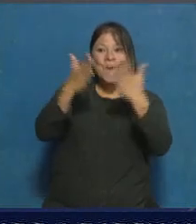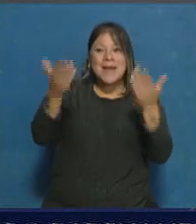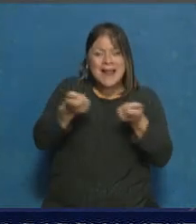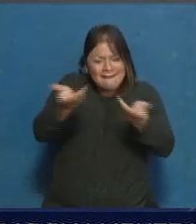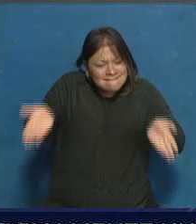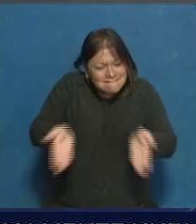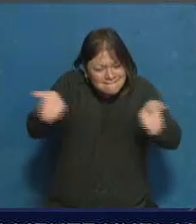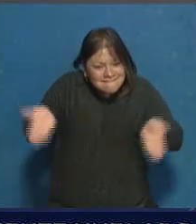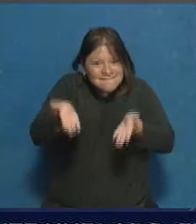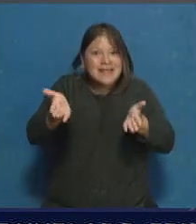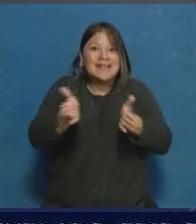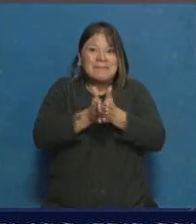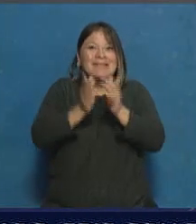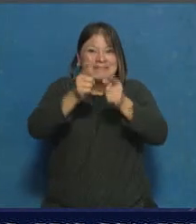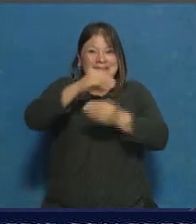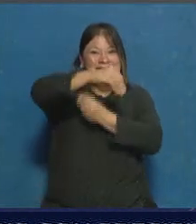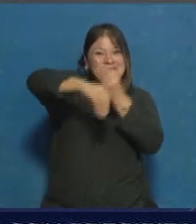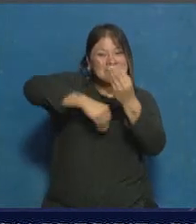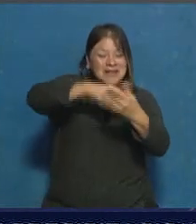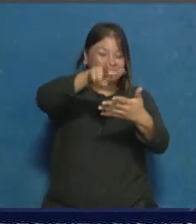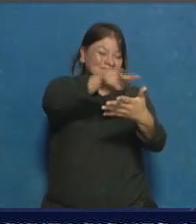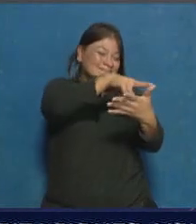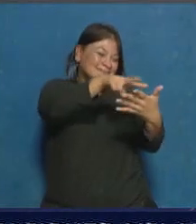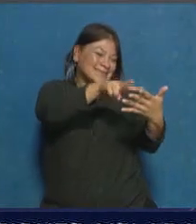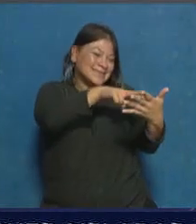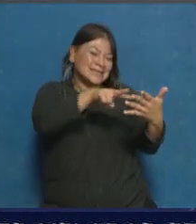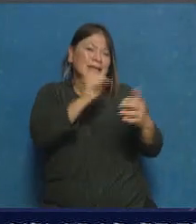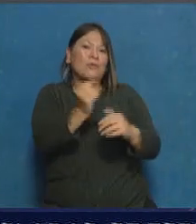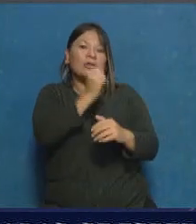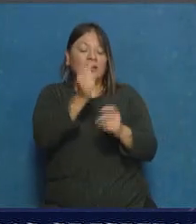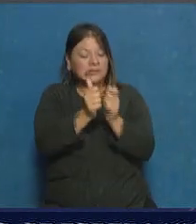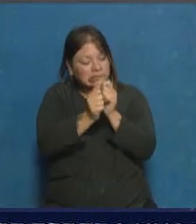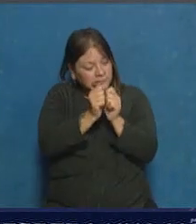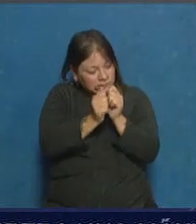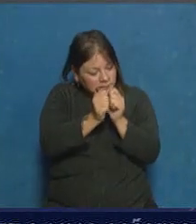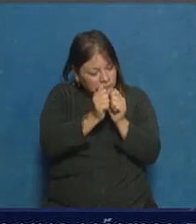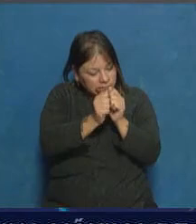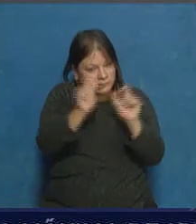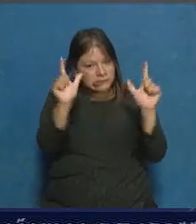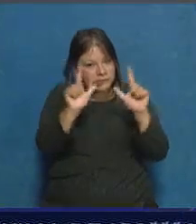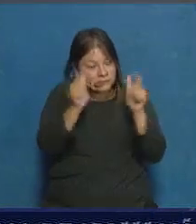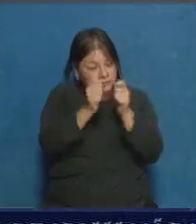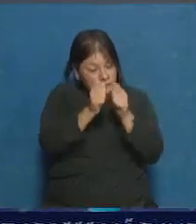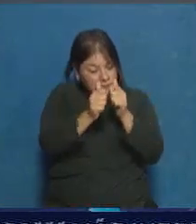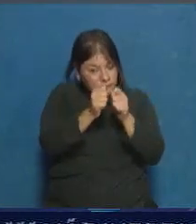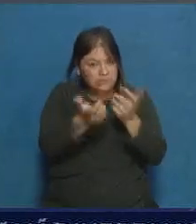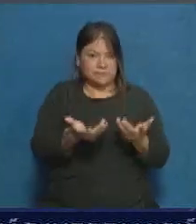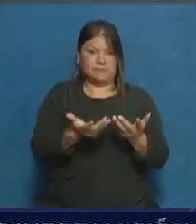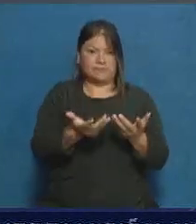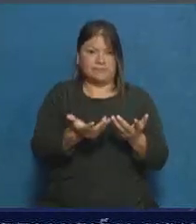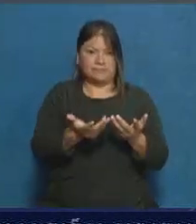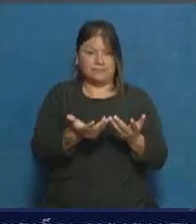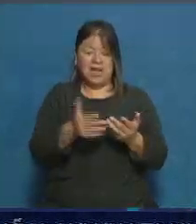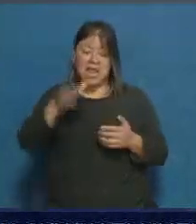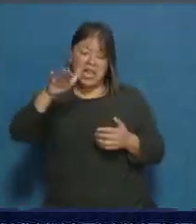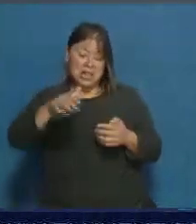leen cuentos a los chicos. Y esto que estamos hablando de siempre, la presencia de las pantallas, de los dispositivos visuales que le dan esa imagen al